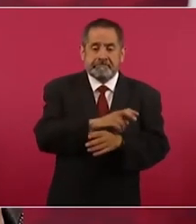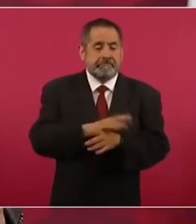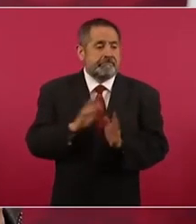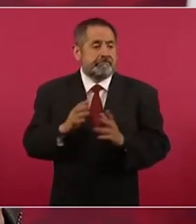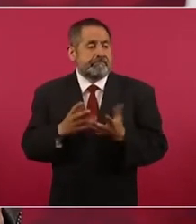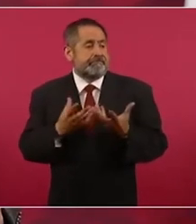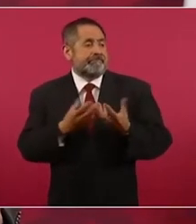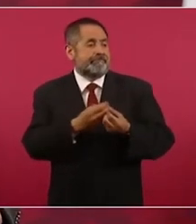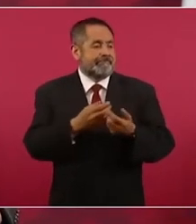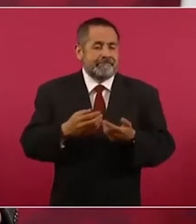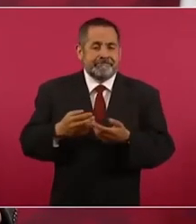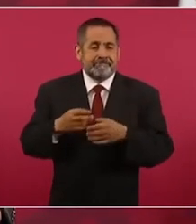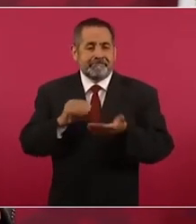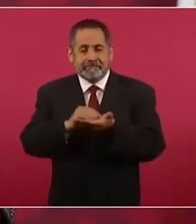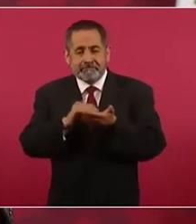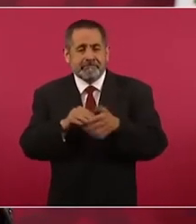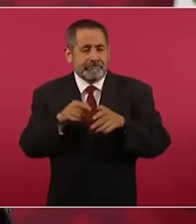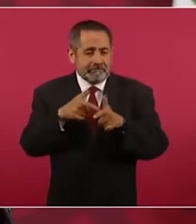parcial y de